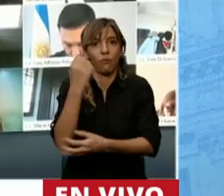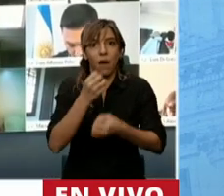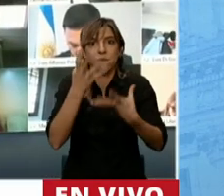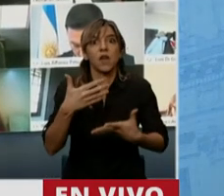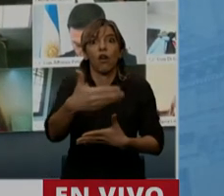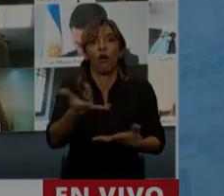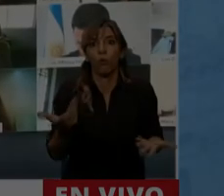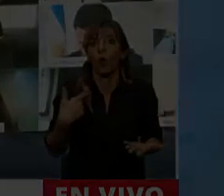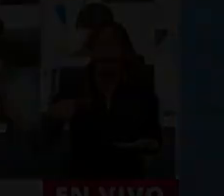Gracias, diputado.